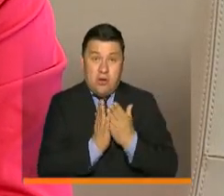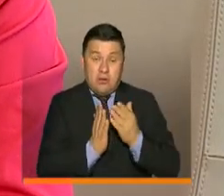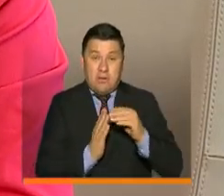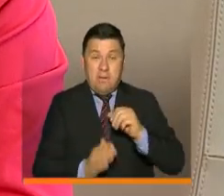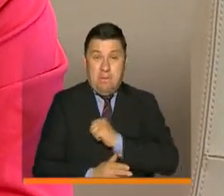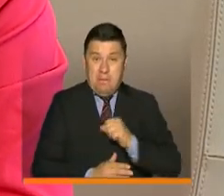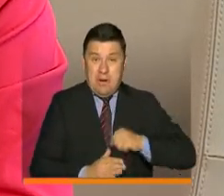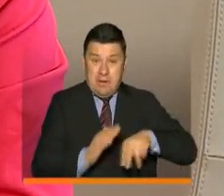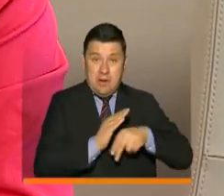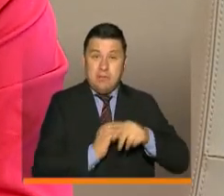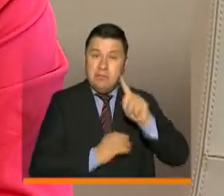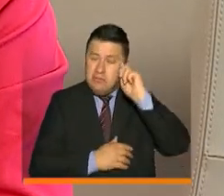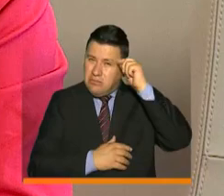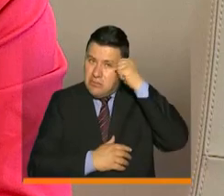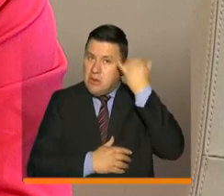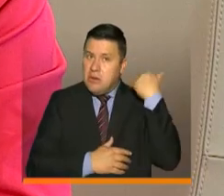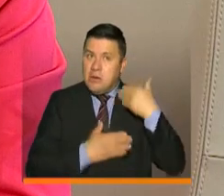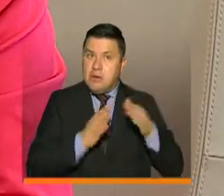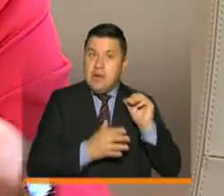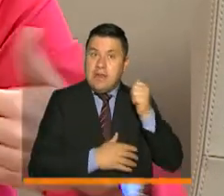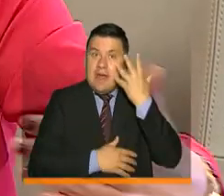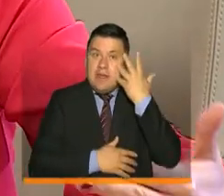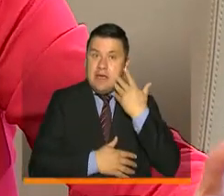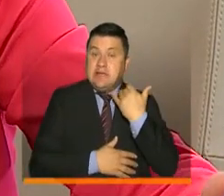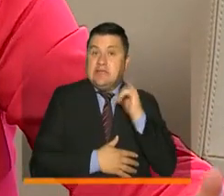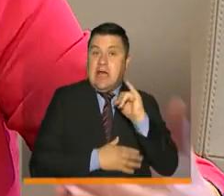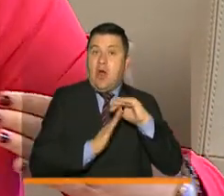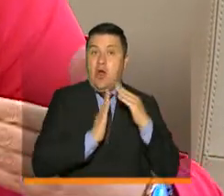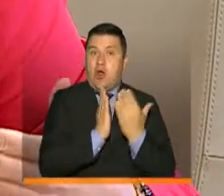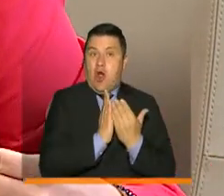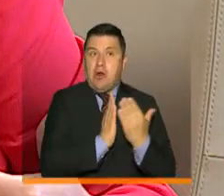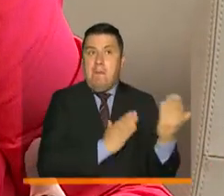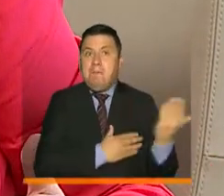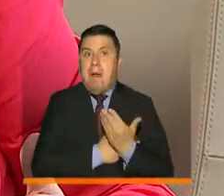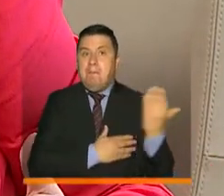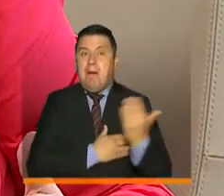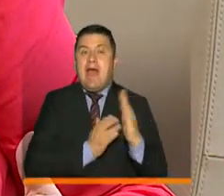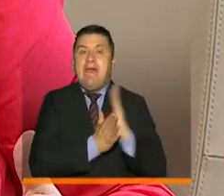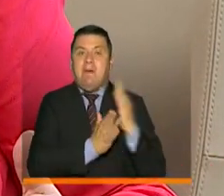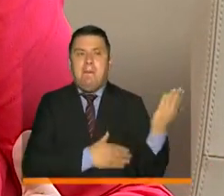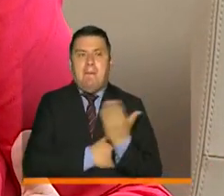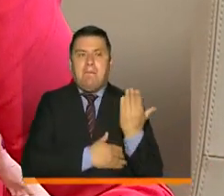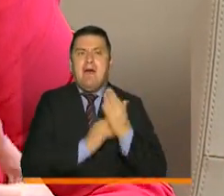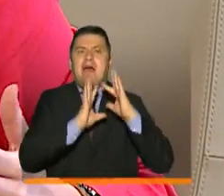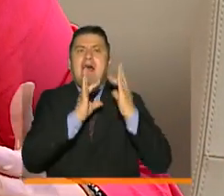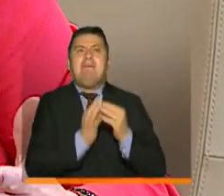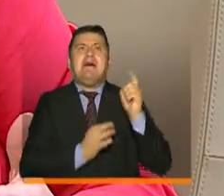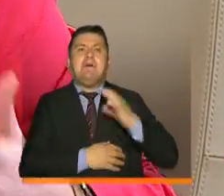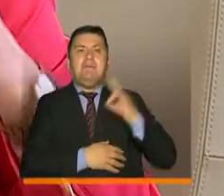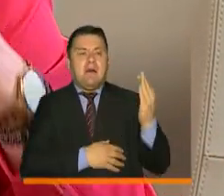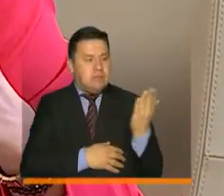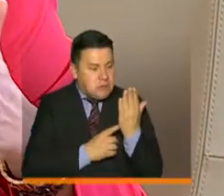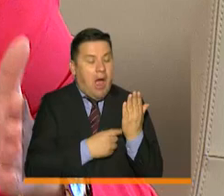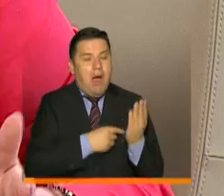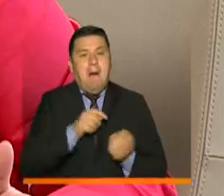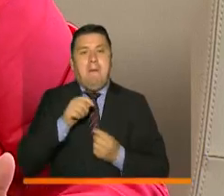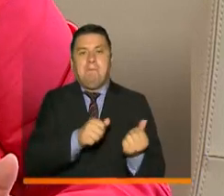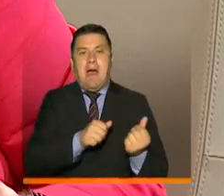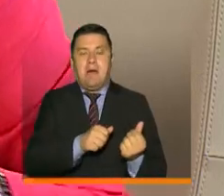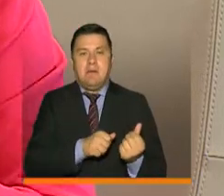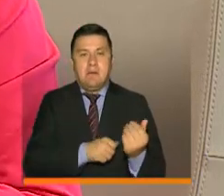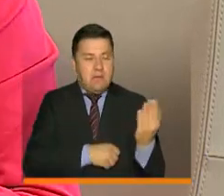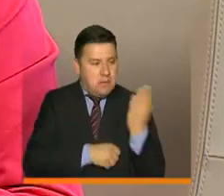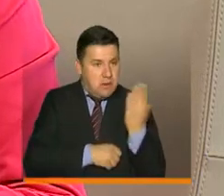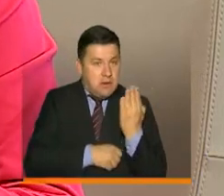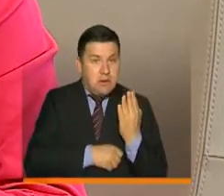privados. Esta línea, recordarán, la abrimos hace más de 10 días. Ya los colegios nos presentaron la información de las familias y recuerden, para quienes aplicaron a